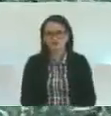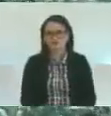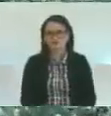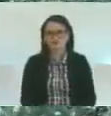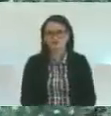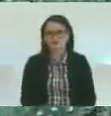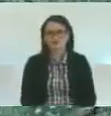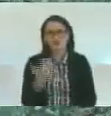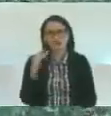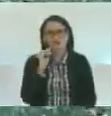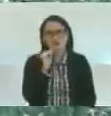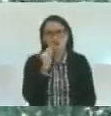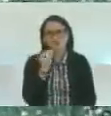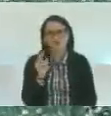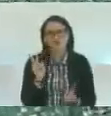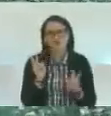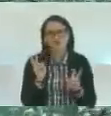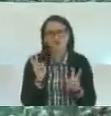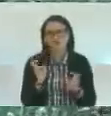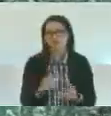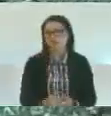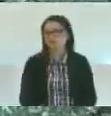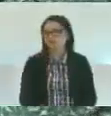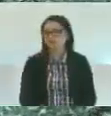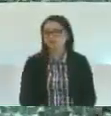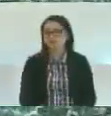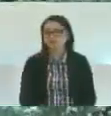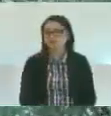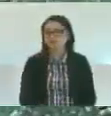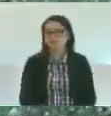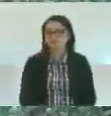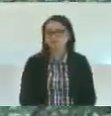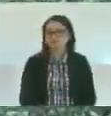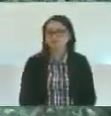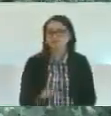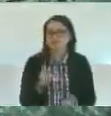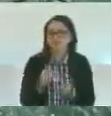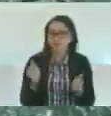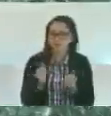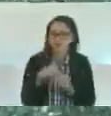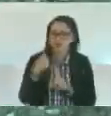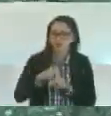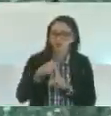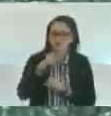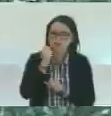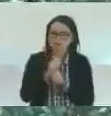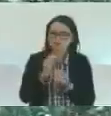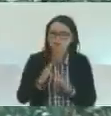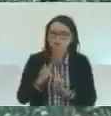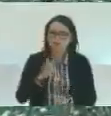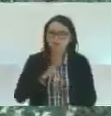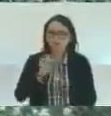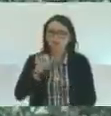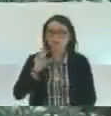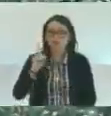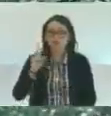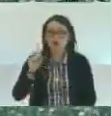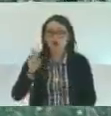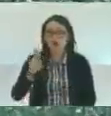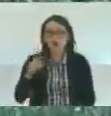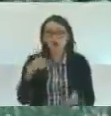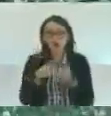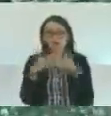Estaba muy joven aún y venía a acompañar la lucha de los trabajadores de Sidor contra la